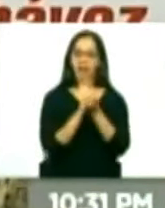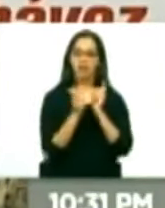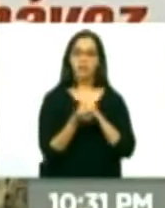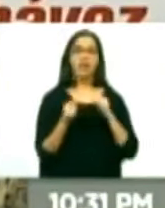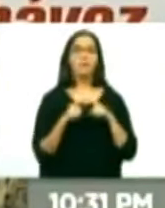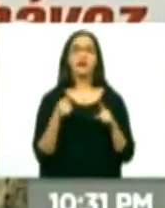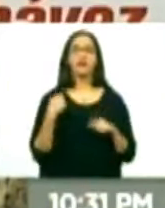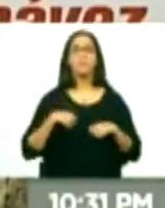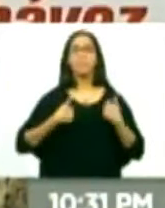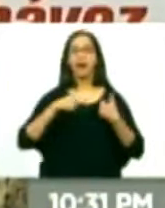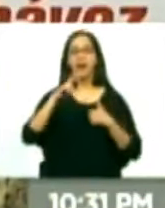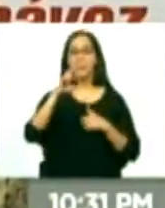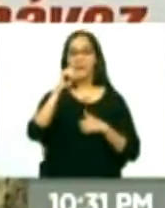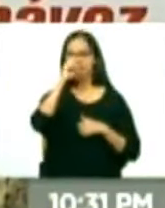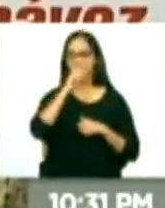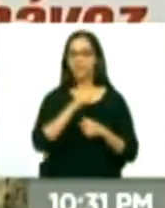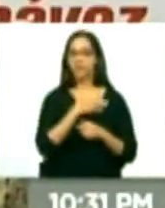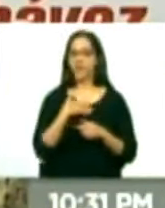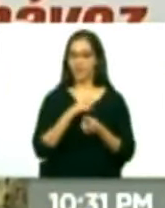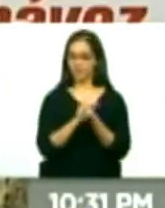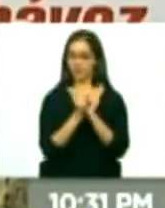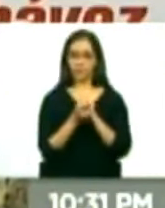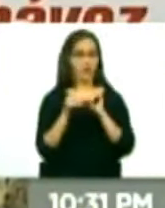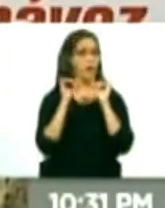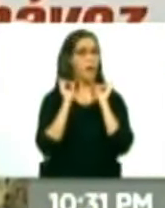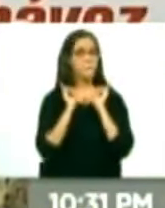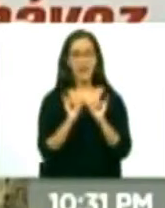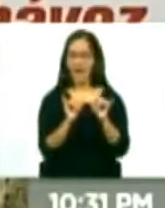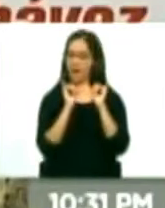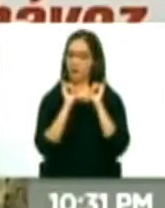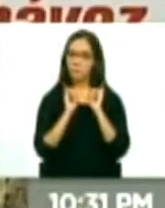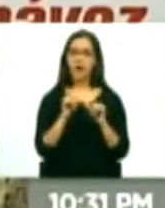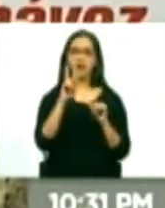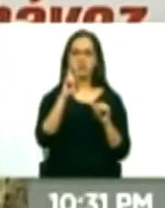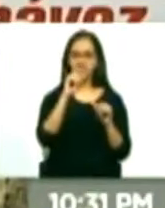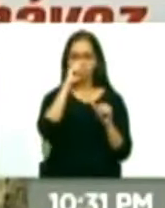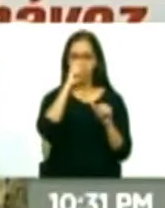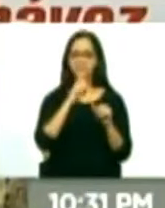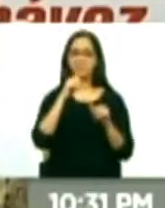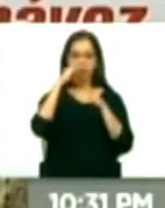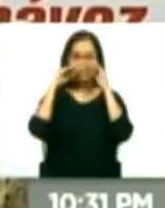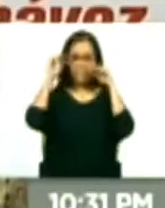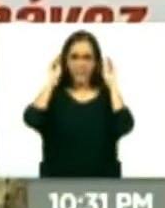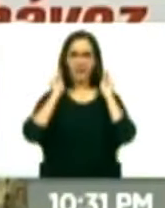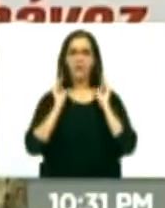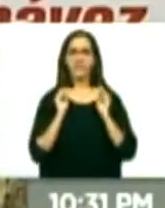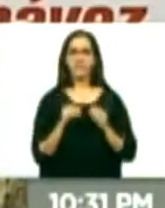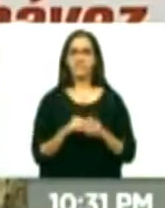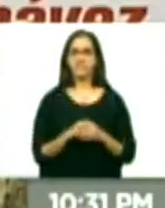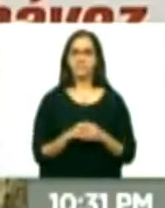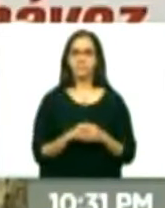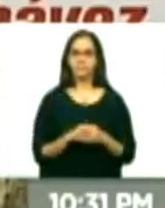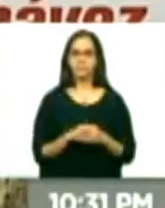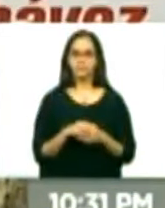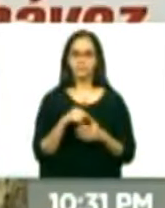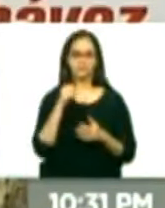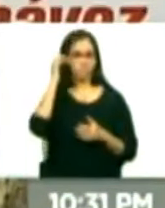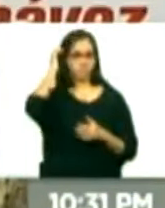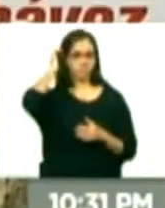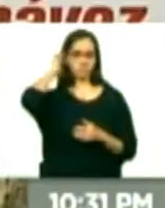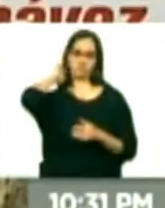de 20 años intentando cambiar. Son los mismos de hace 20 años, María Corina. Lo que hay que son pasaron 20 años,